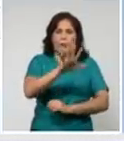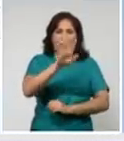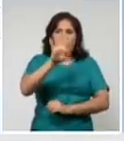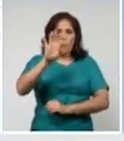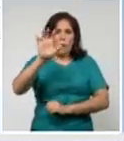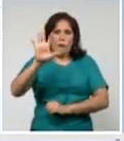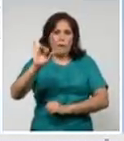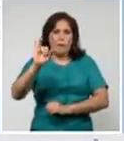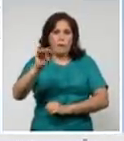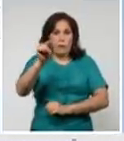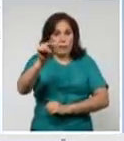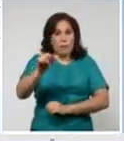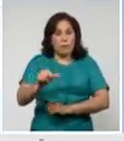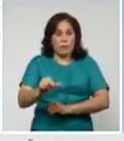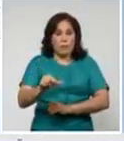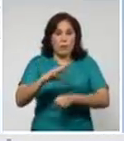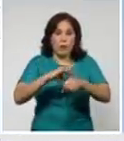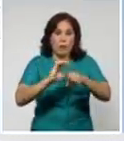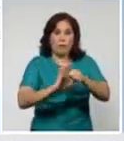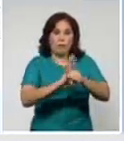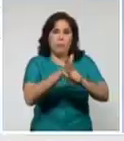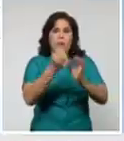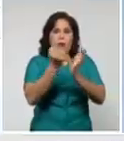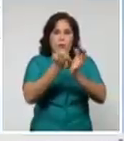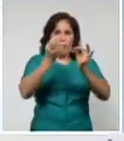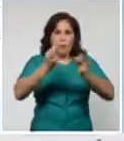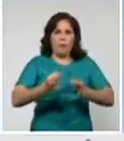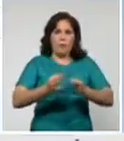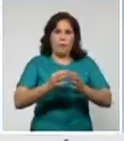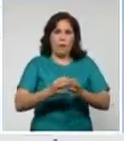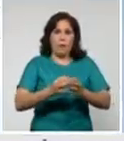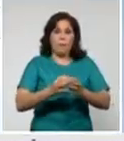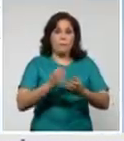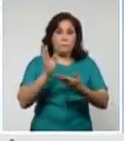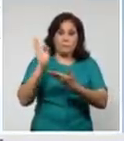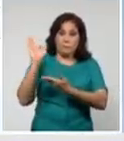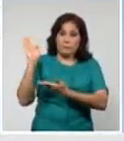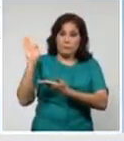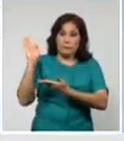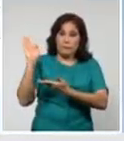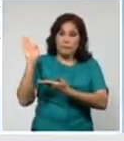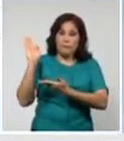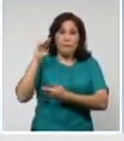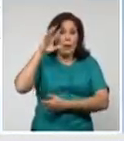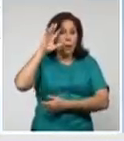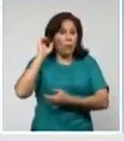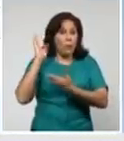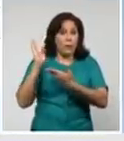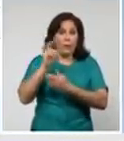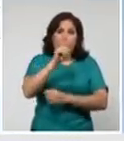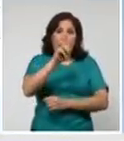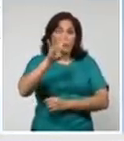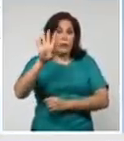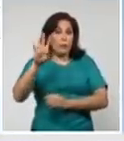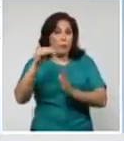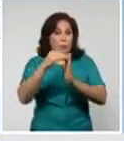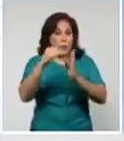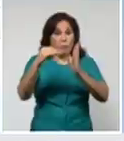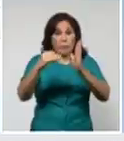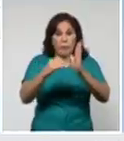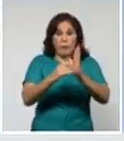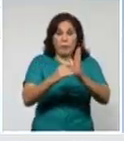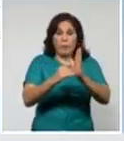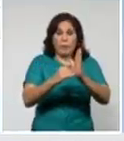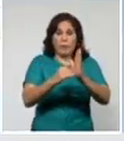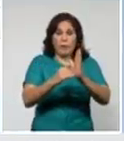12.910.547 casos confirmados. Fíjense que de los 24 millones